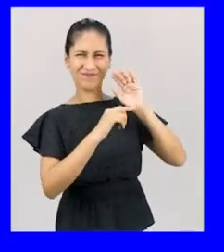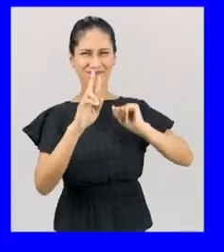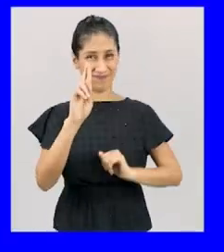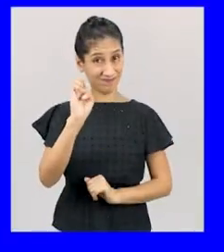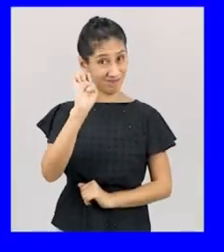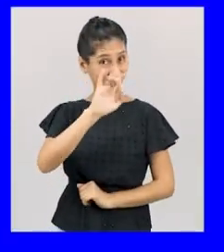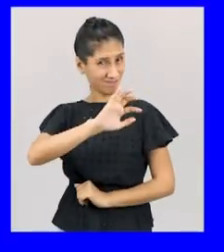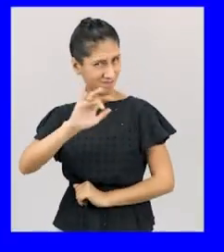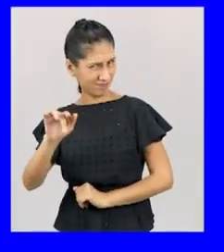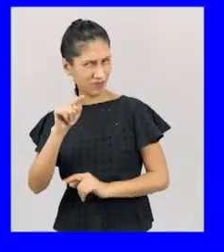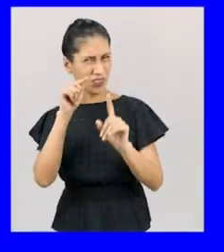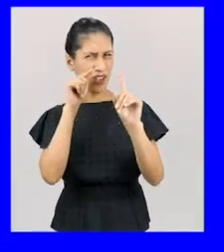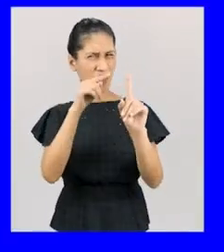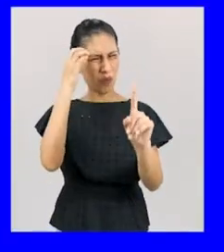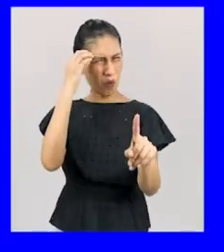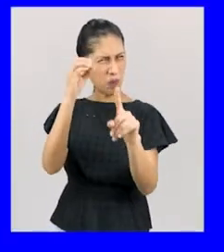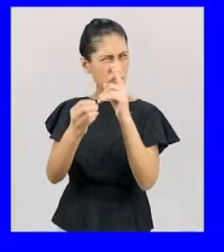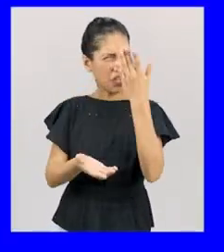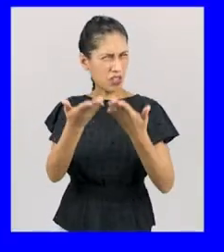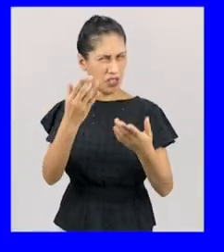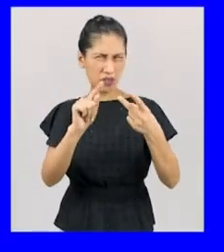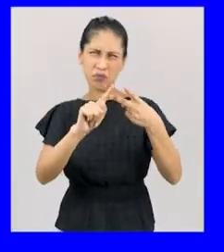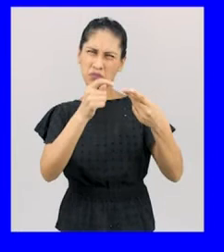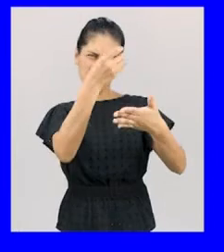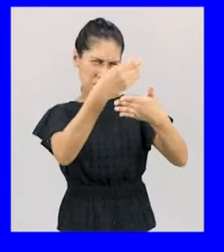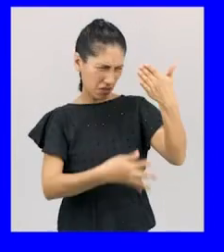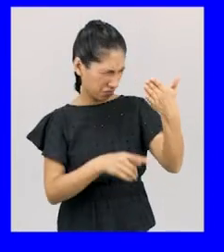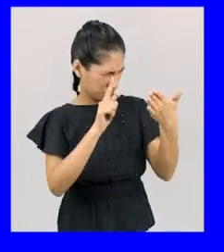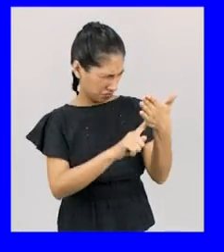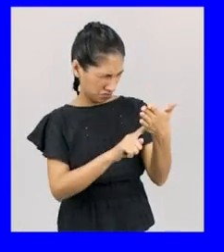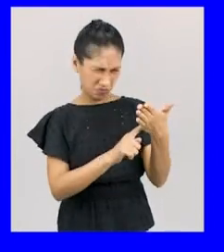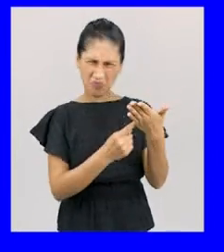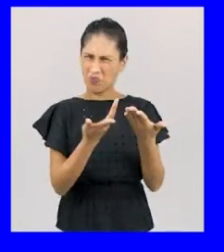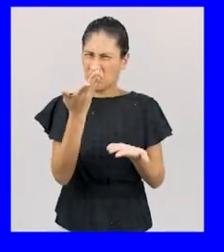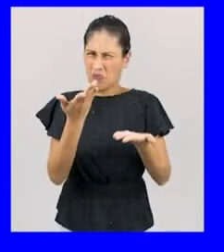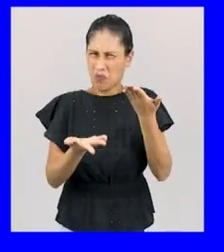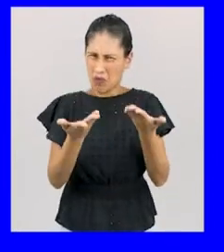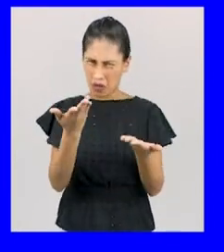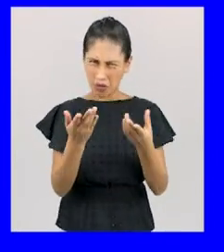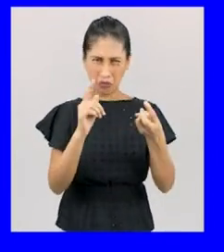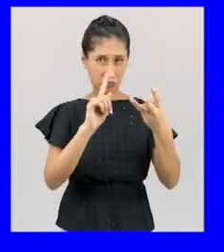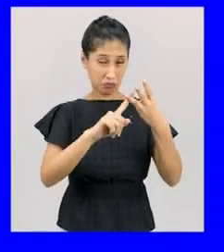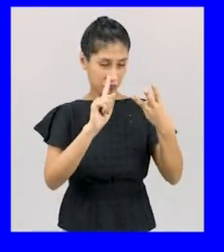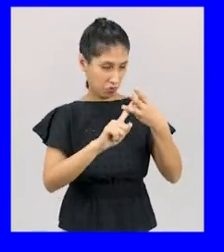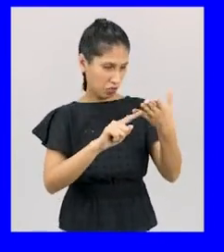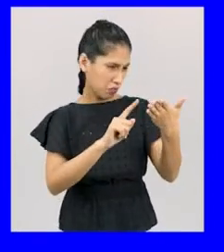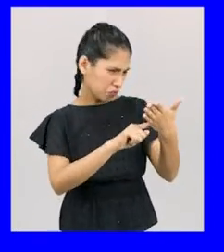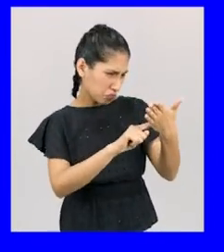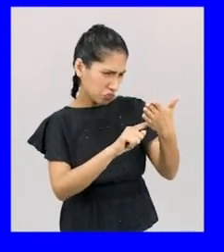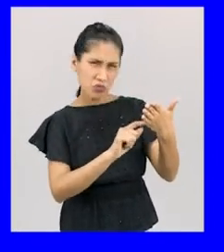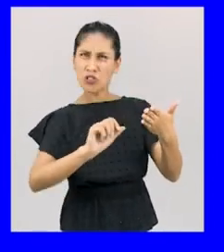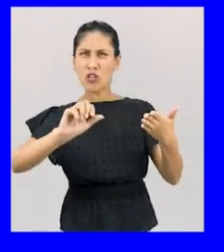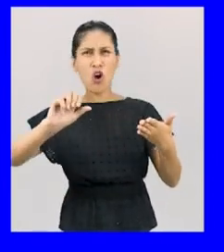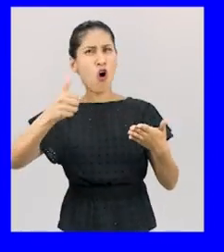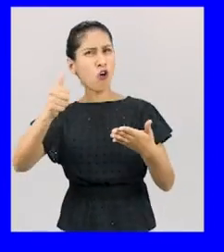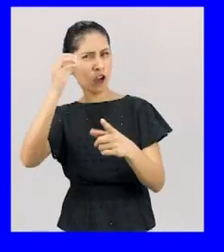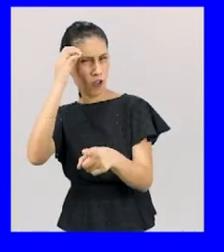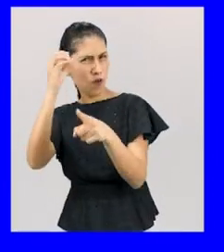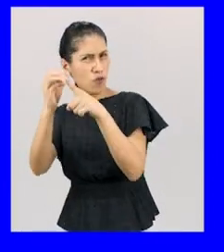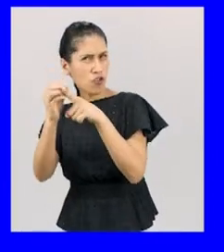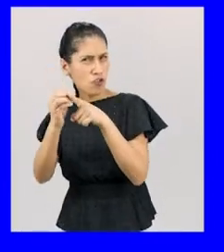clave. ¿Qué opinión tienen? ¿De qué trata principalmente el texto? ¿Qué otras opiniones se pueden dar del